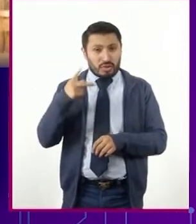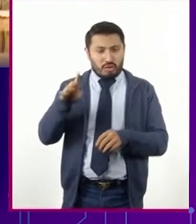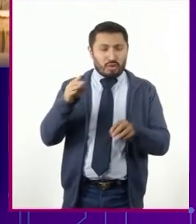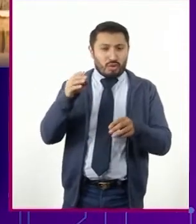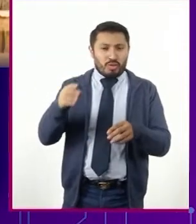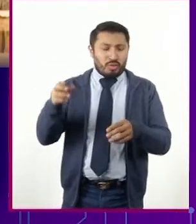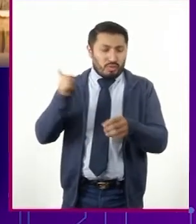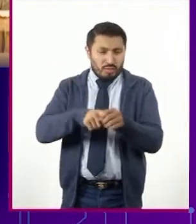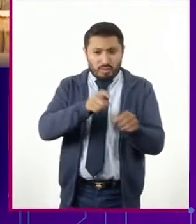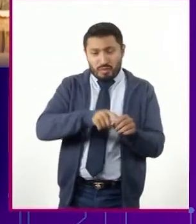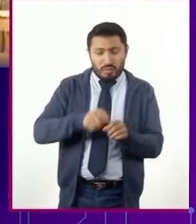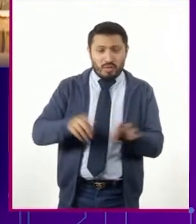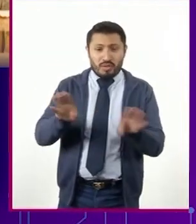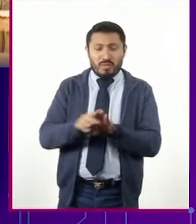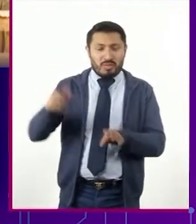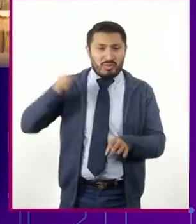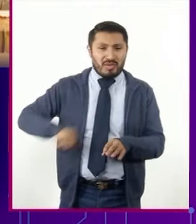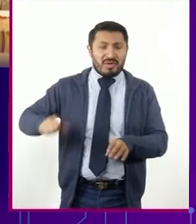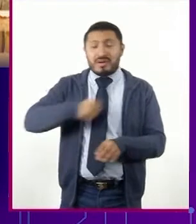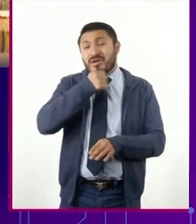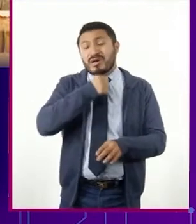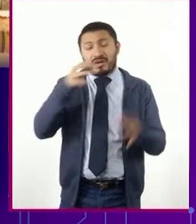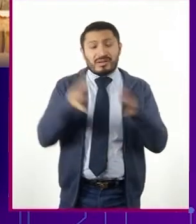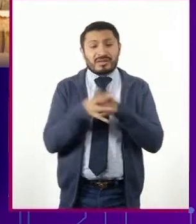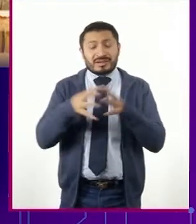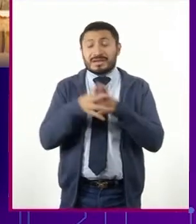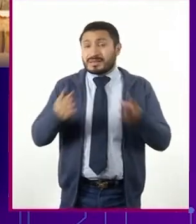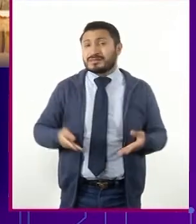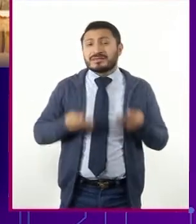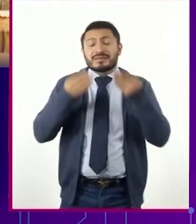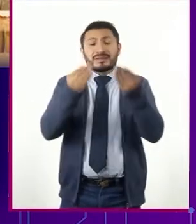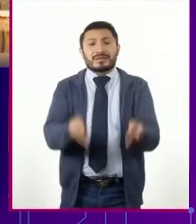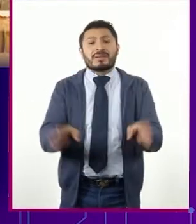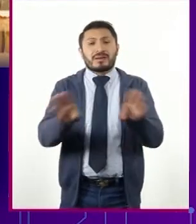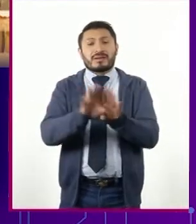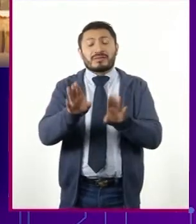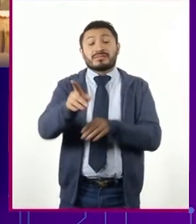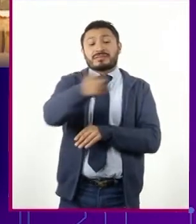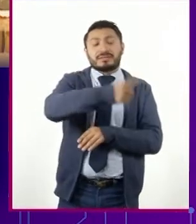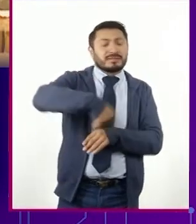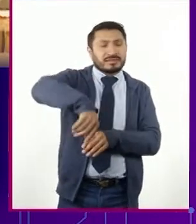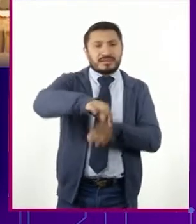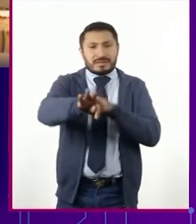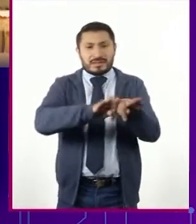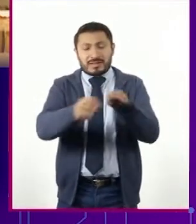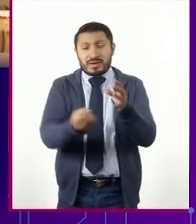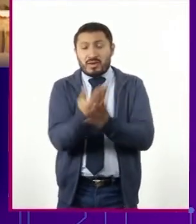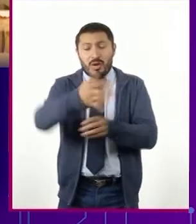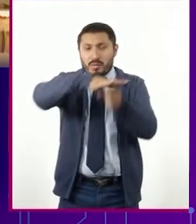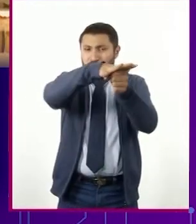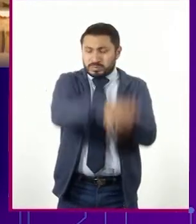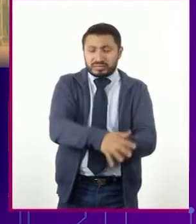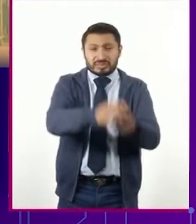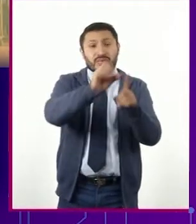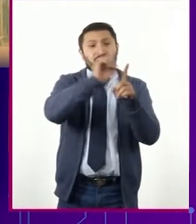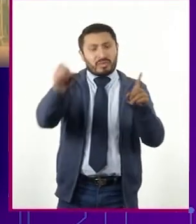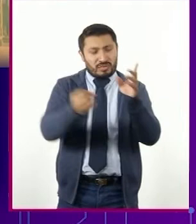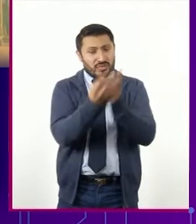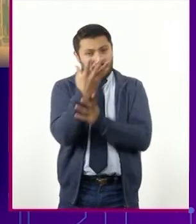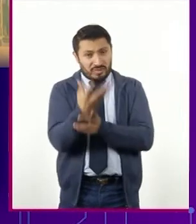eran veteranos de guerra, ofreció a los conservadores someter a los trabajadores y poner orden.